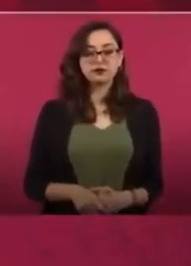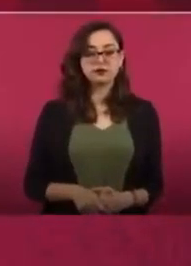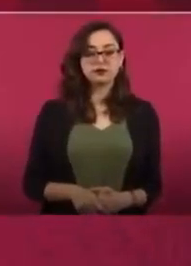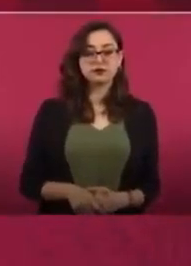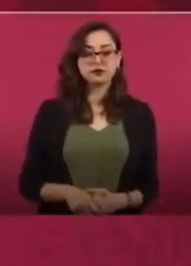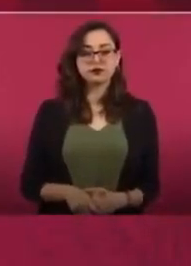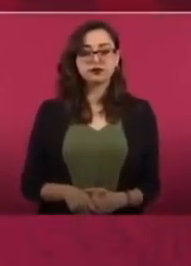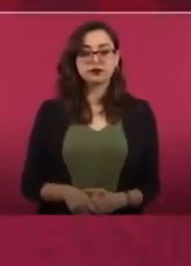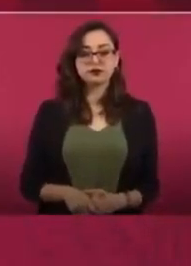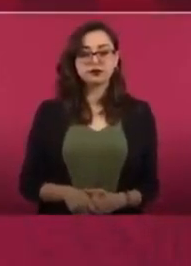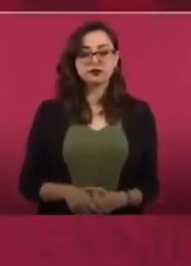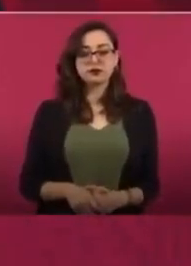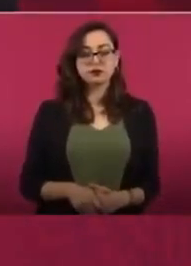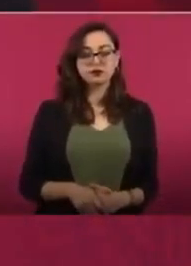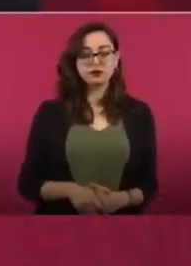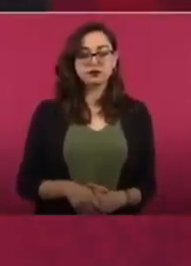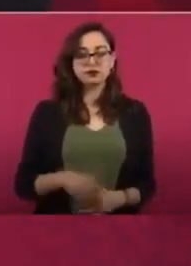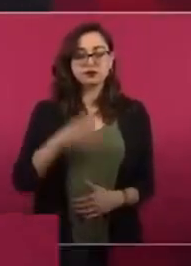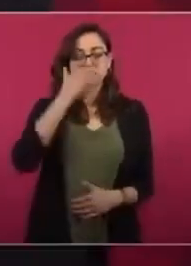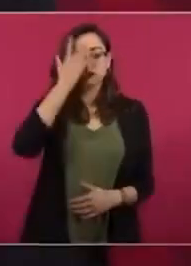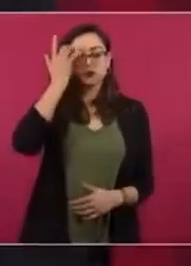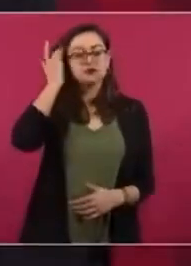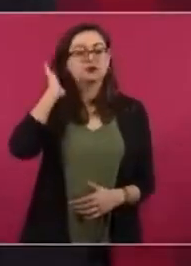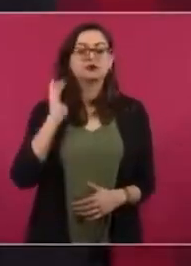generaba la Comisión Federal ya